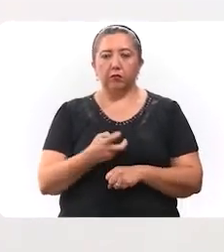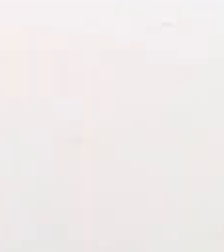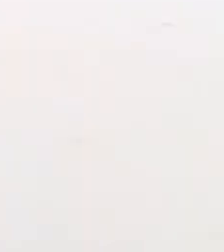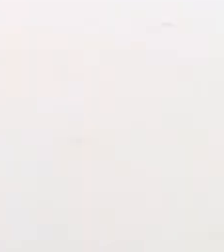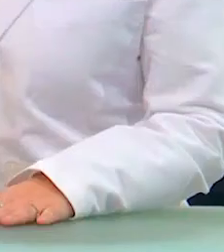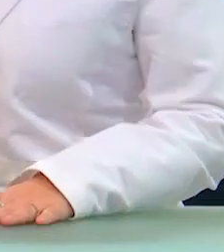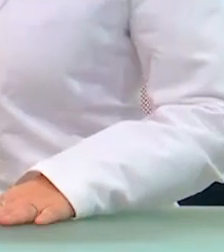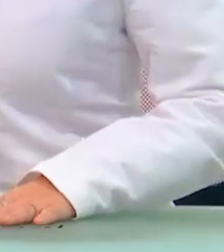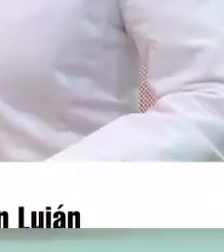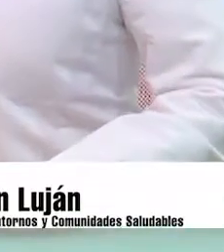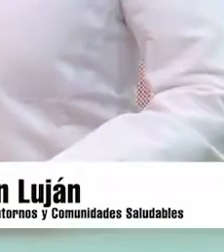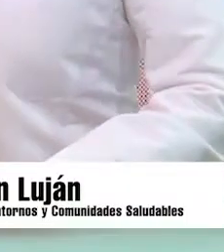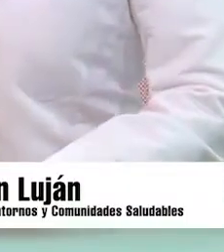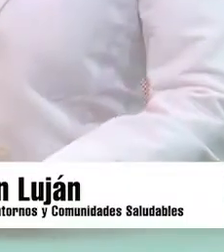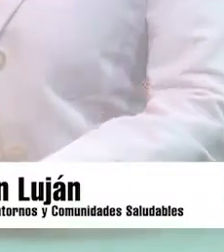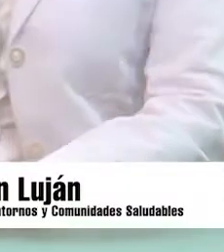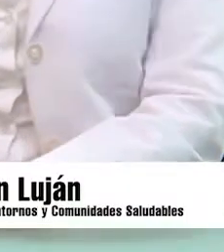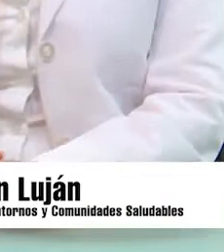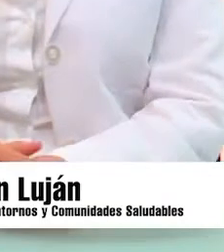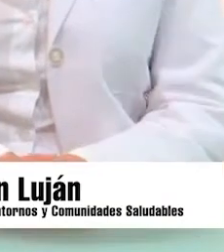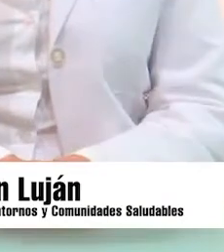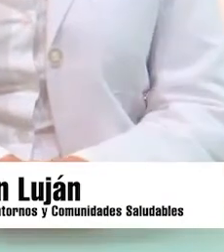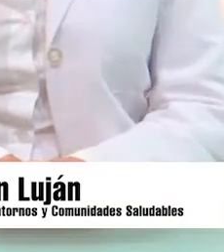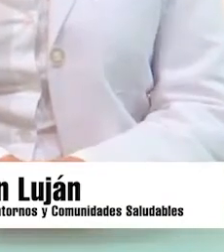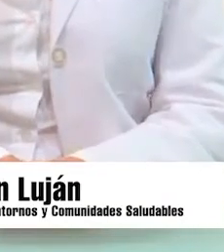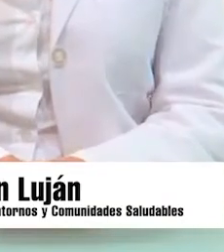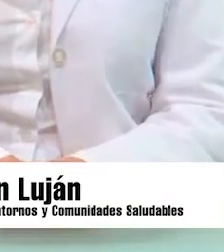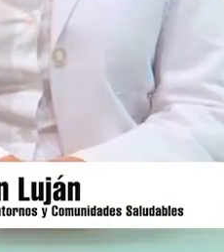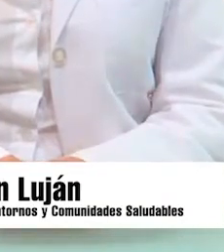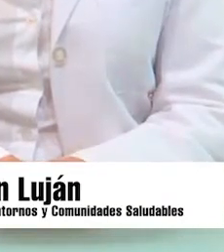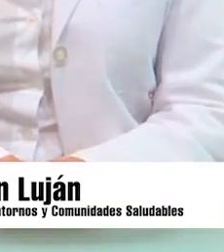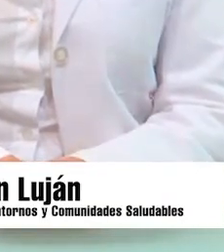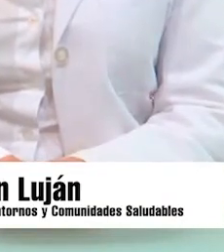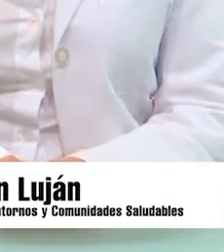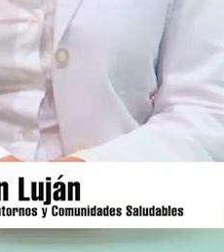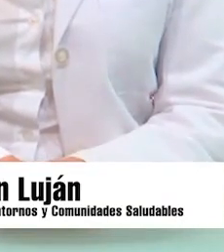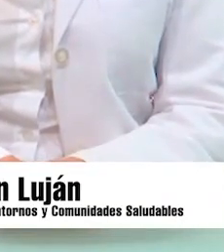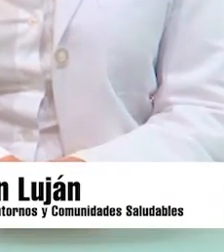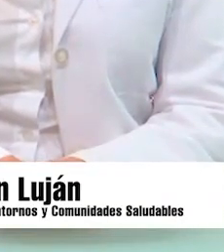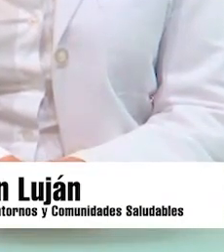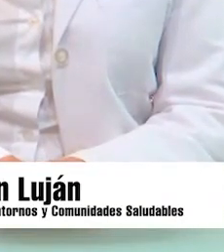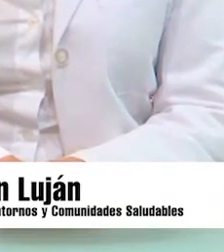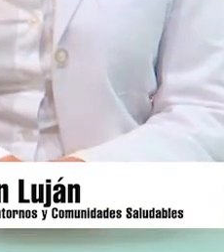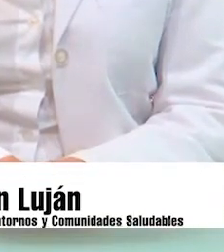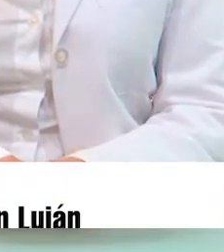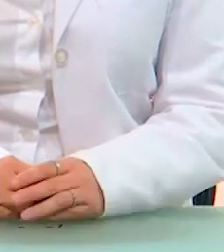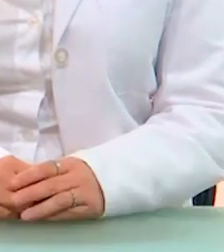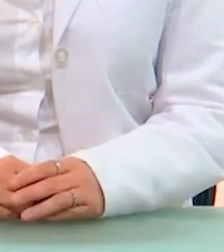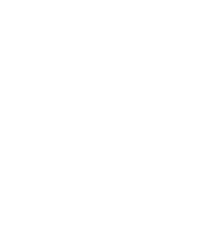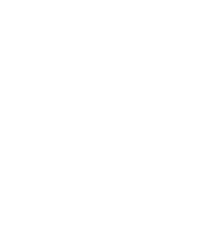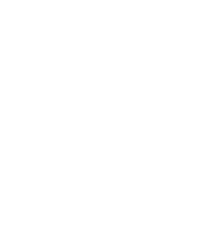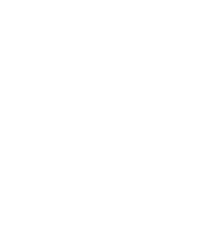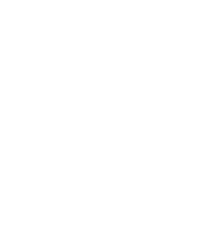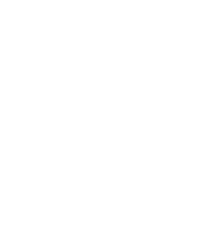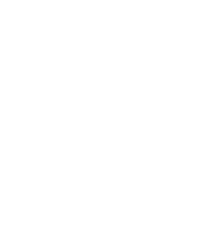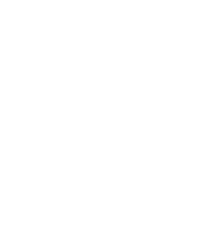amarillo. Este es el reporte del día de hoy. Gracias, doctora. Estaremos informando todos los días por este mismo medio. Gracias.